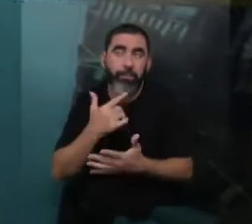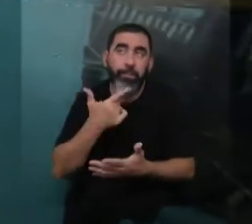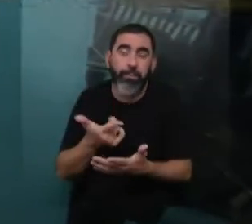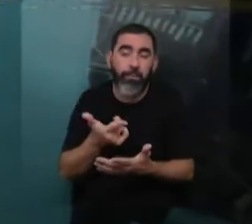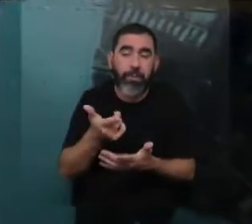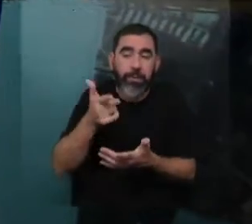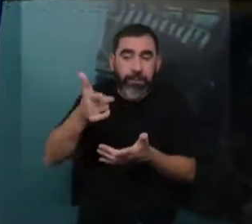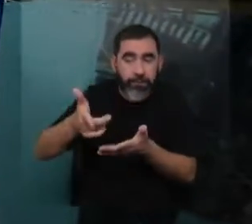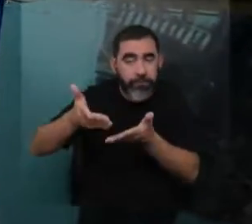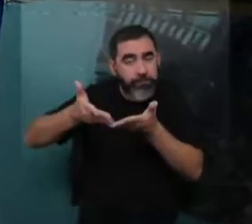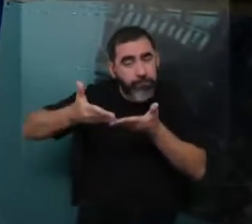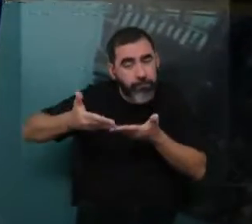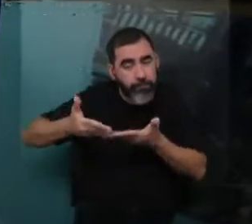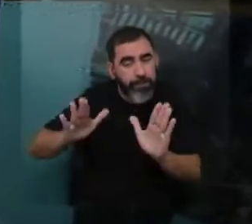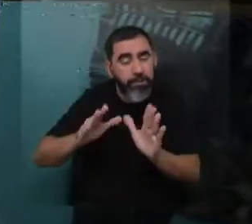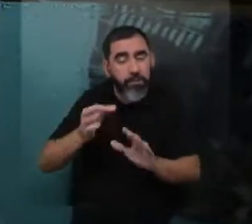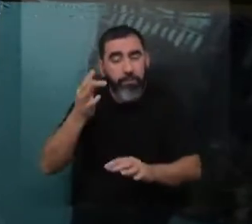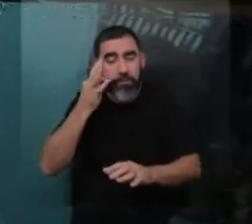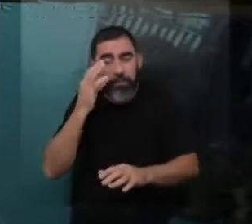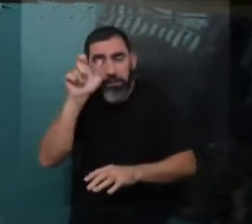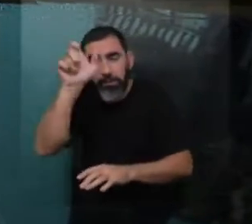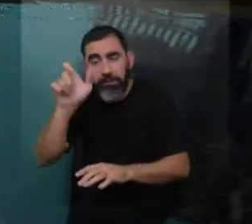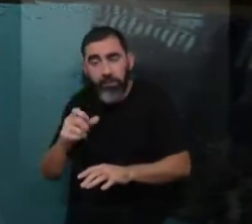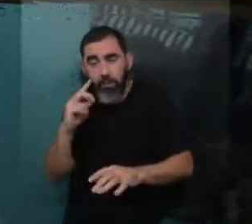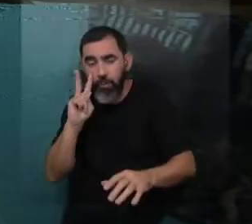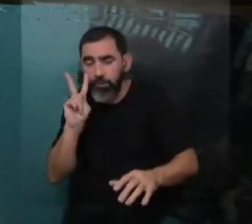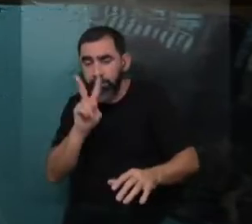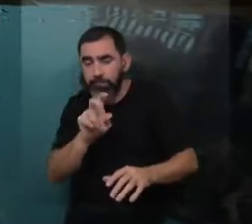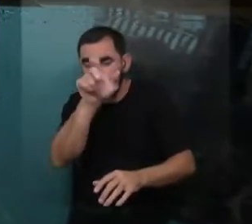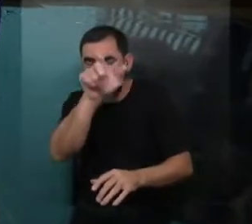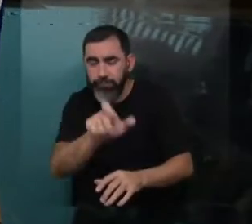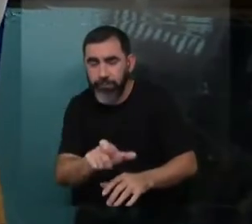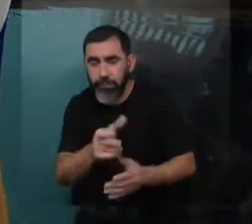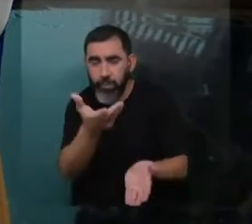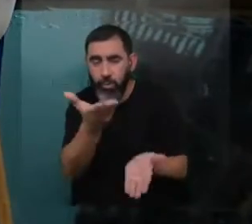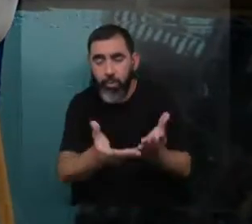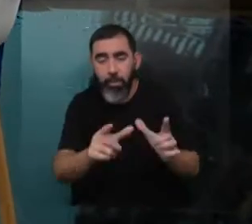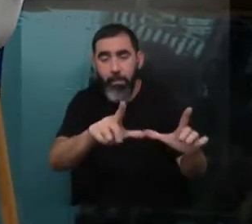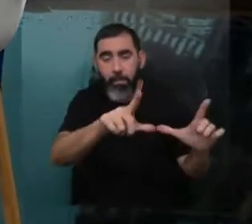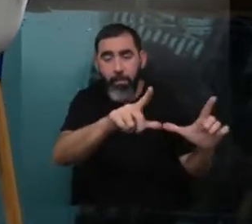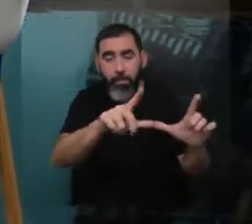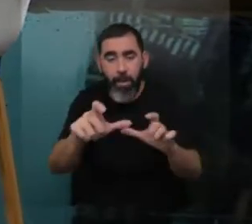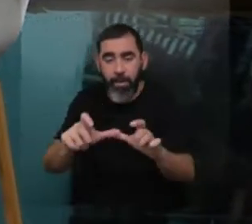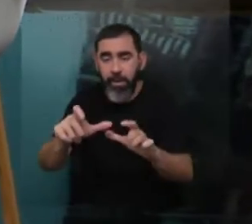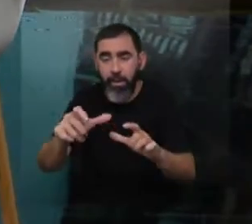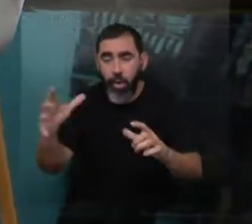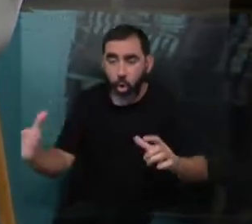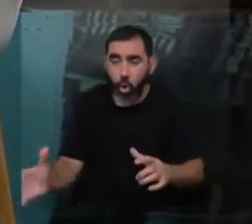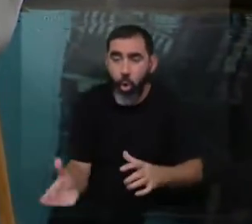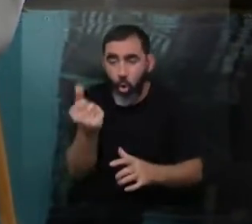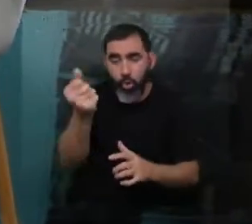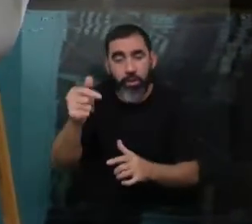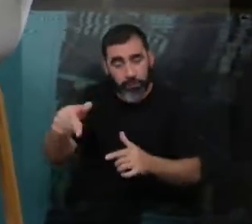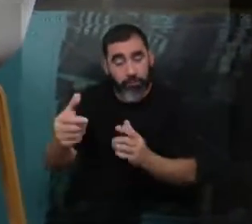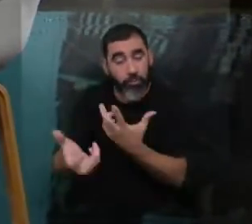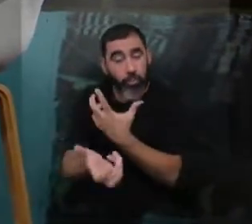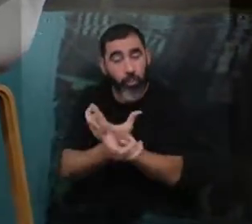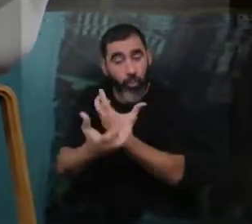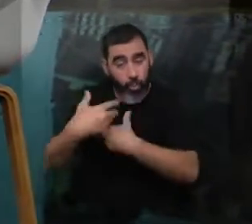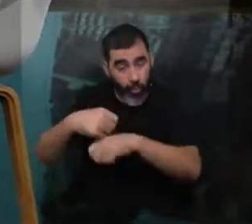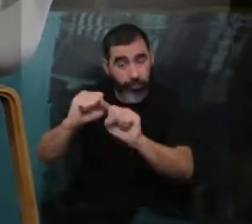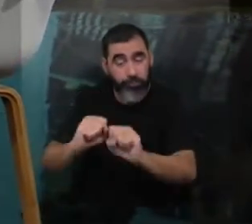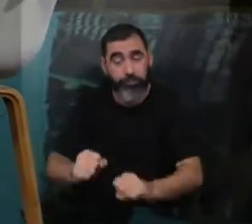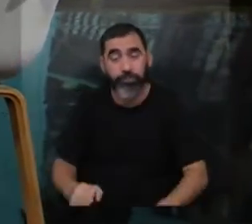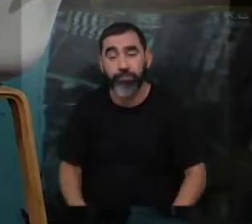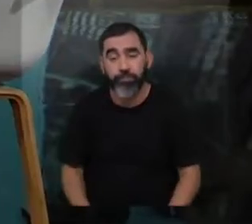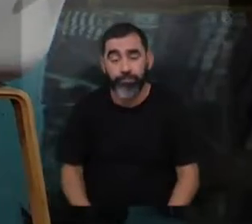esto nació a partir de un testimonio o de una observación de comparación de fotos y llegamos hasta un sitio donde en definitiva aparecieron